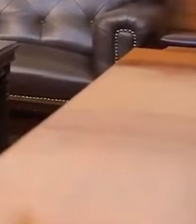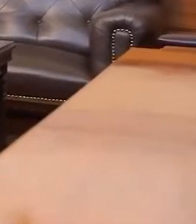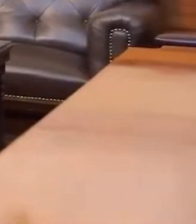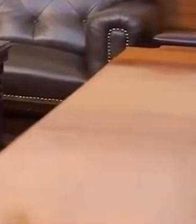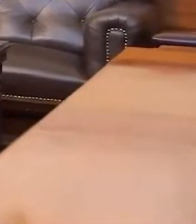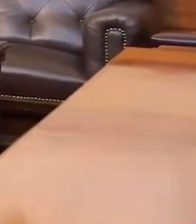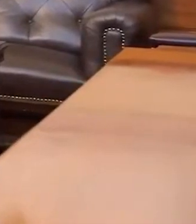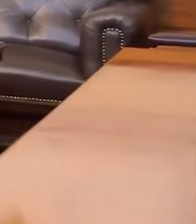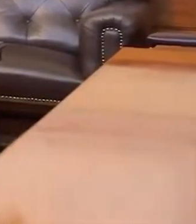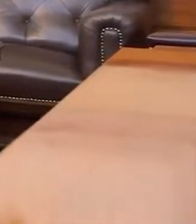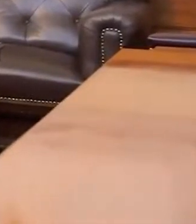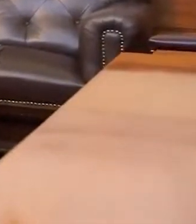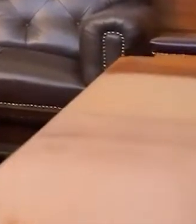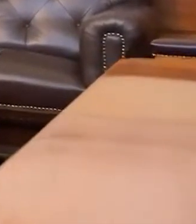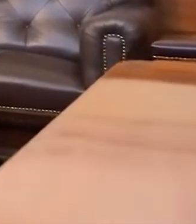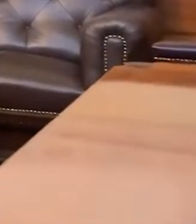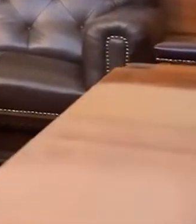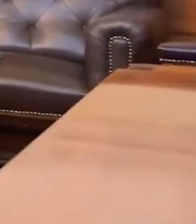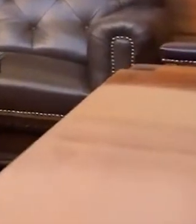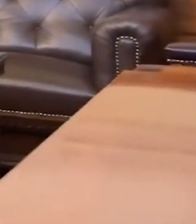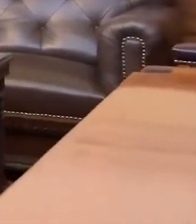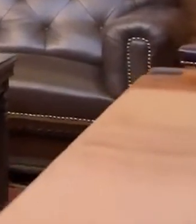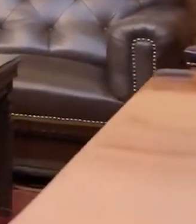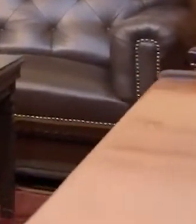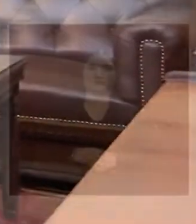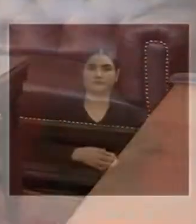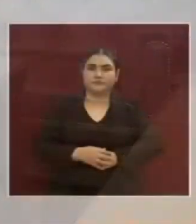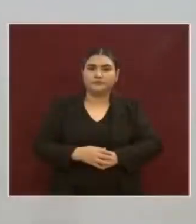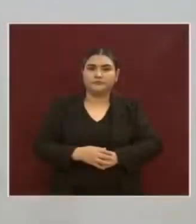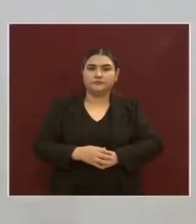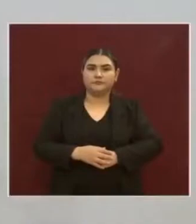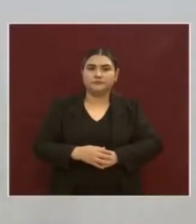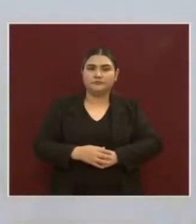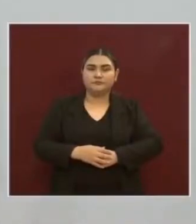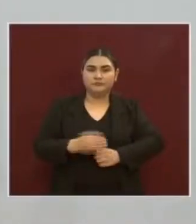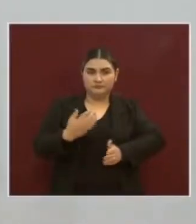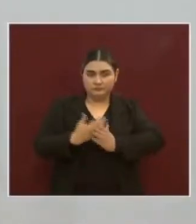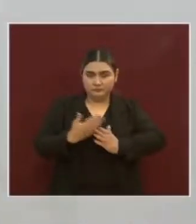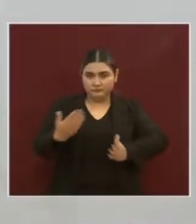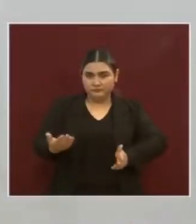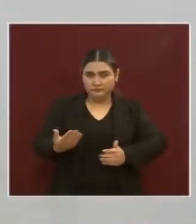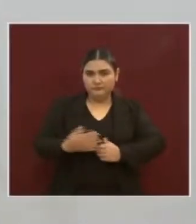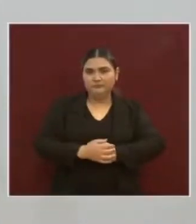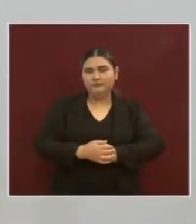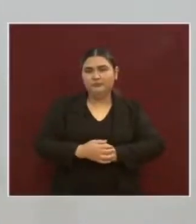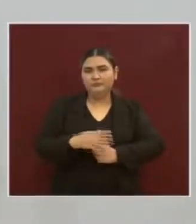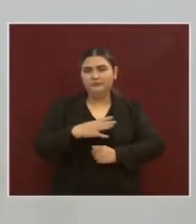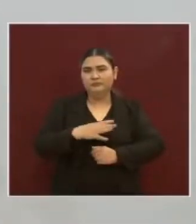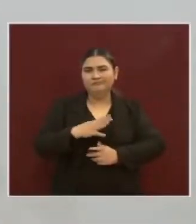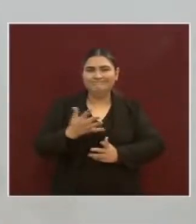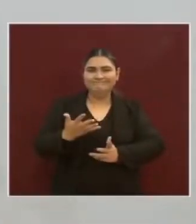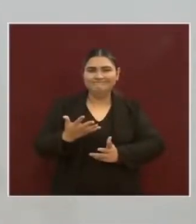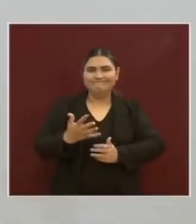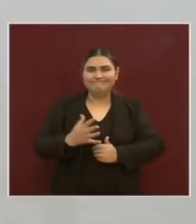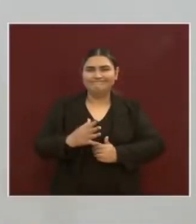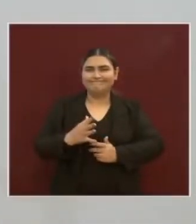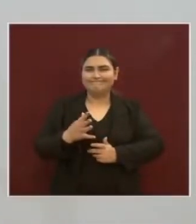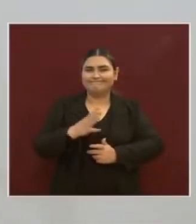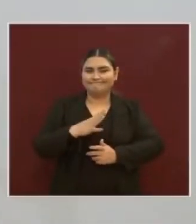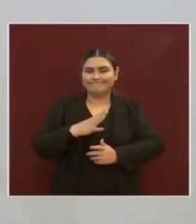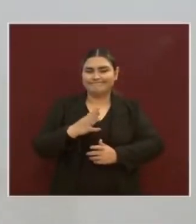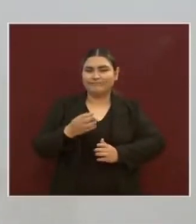cantidad de migrantes estimada, pues esta cifra no será deportada por la entidad. En ese momento tenemos un